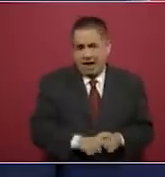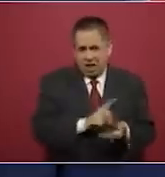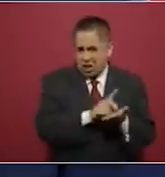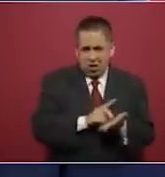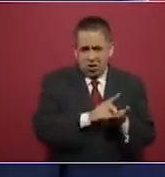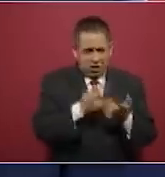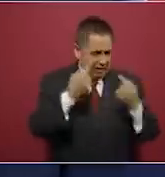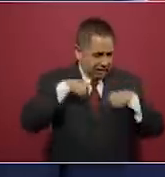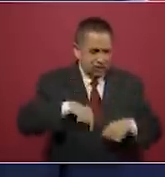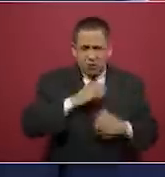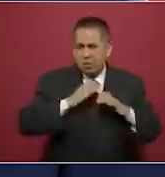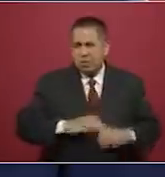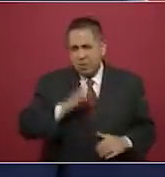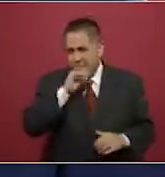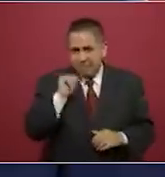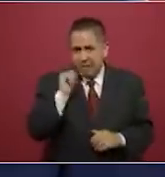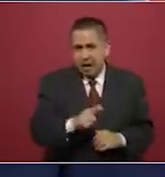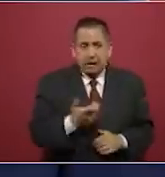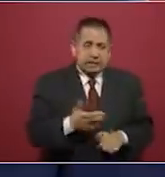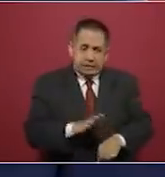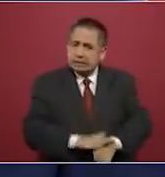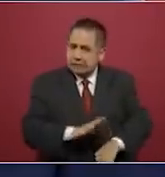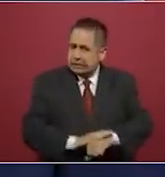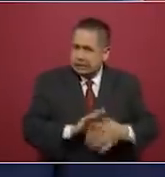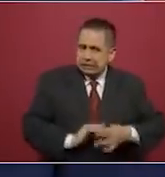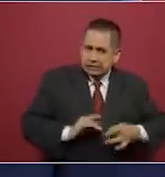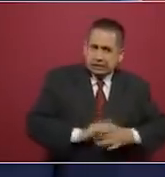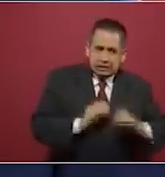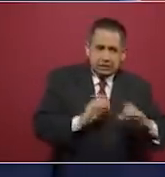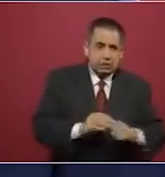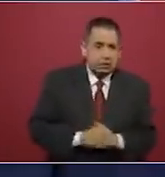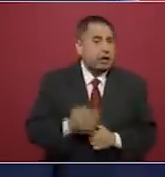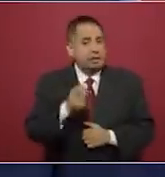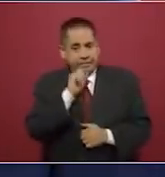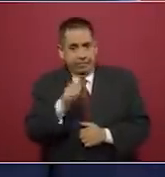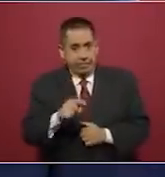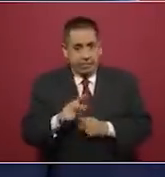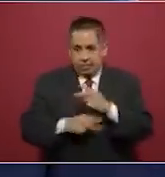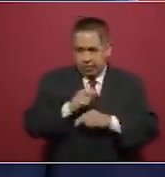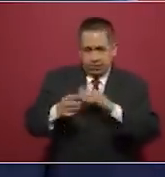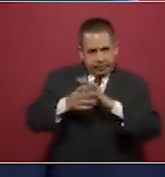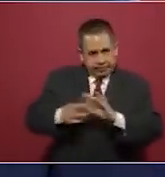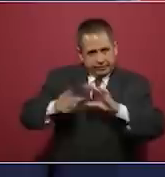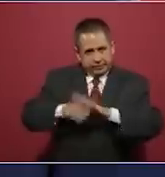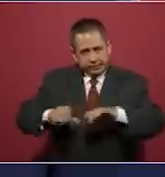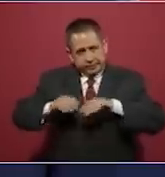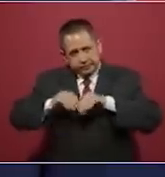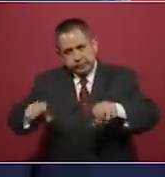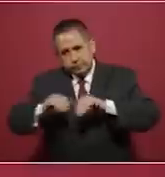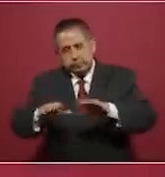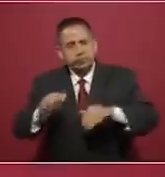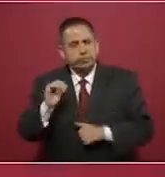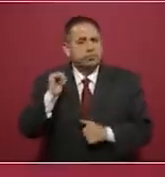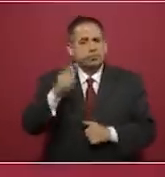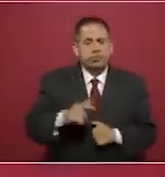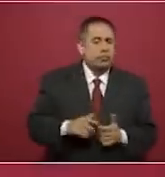los organismos entonces ese tema se va también abordar ningún